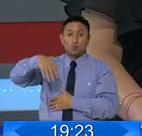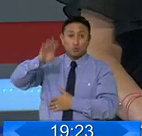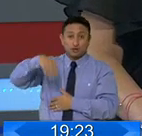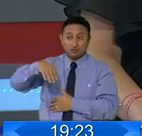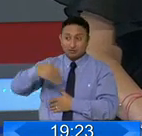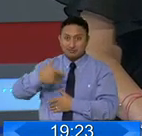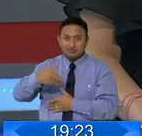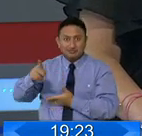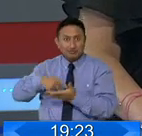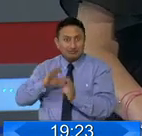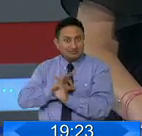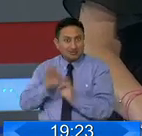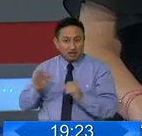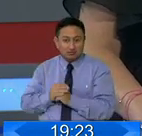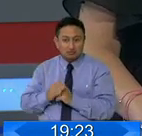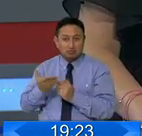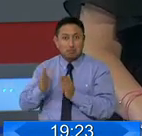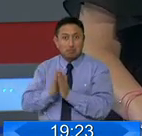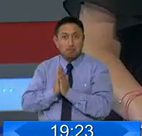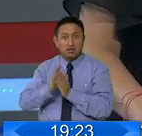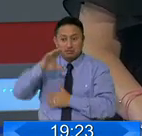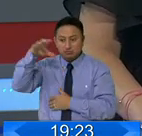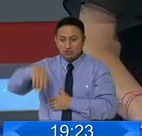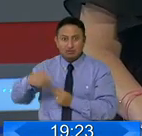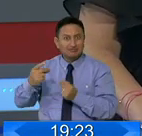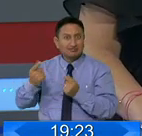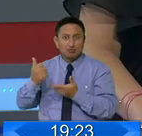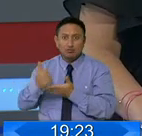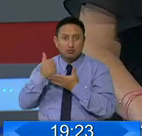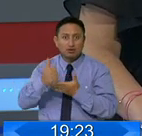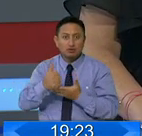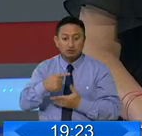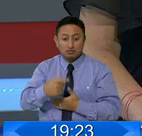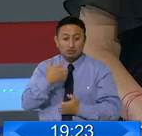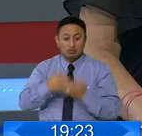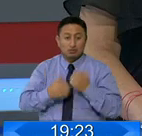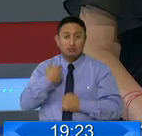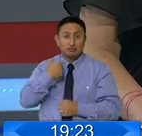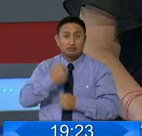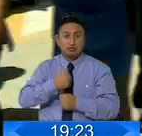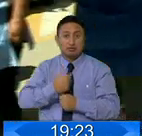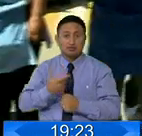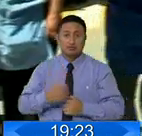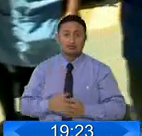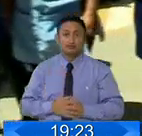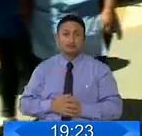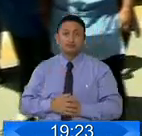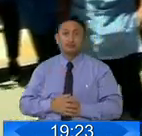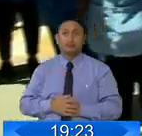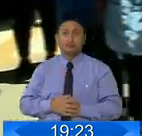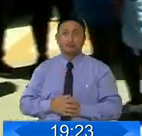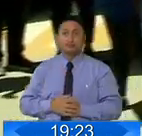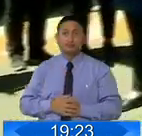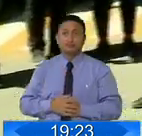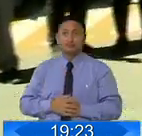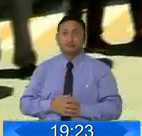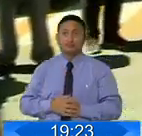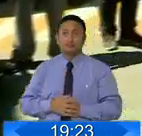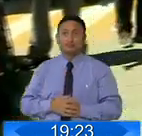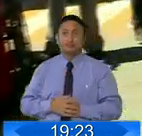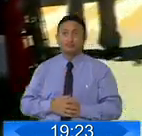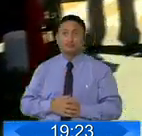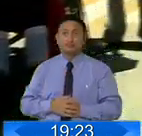décimo pendiente. Piden al Estado una solución definitiva a su situación laboral. ¡No se muere el